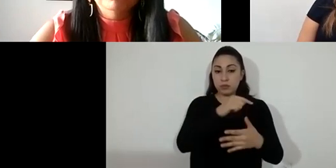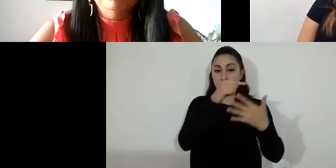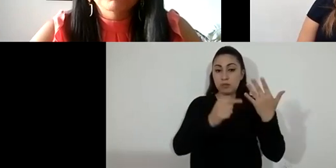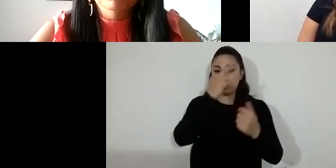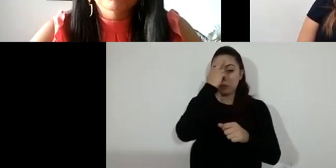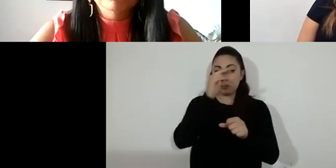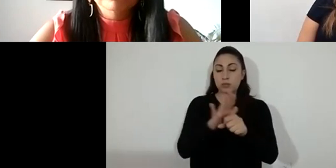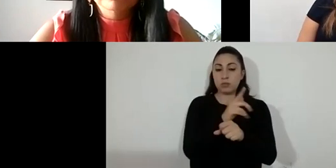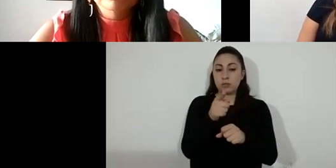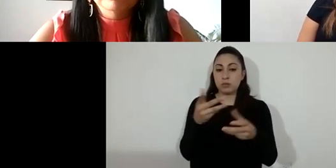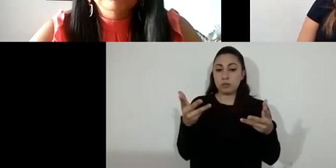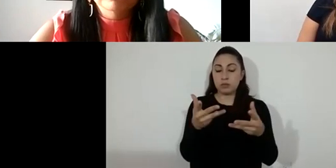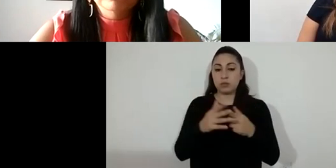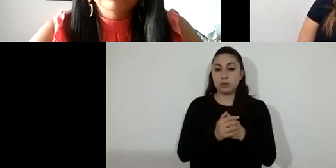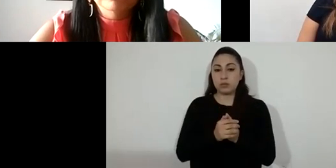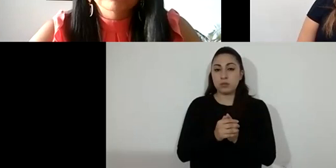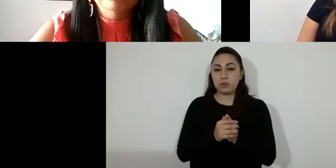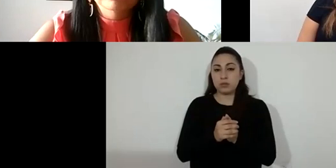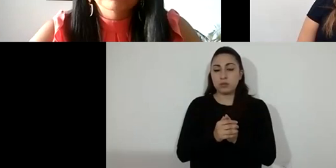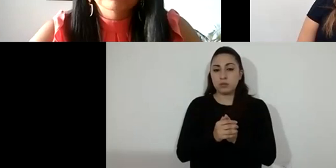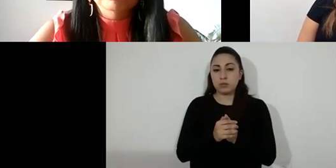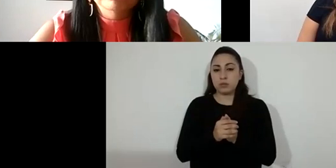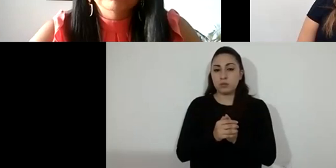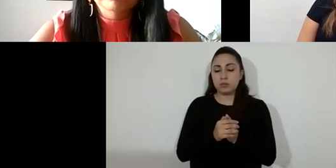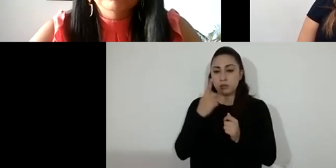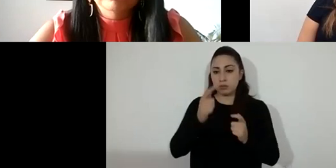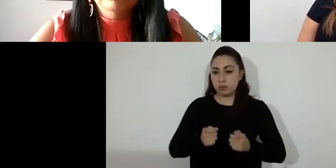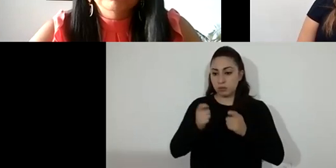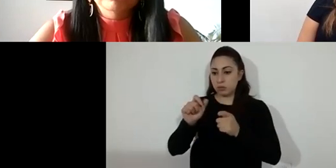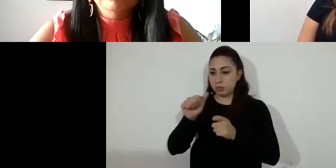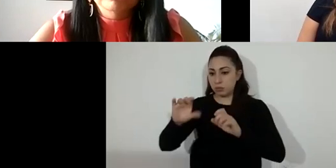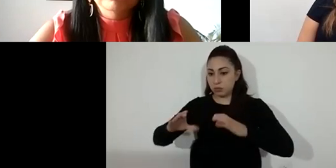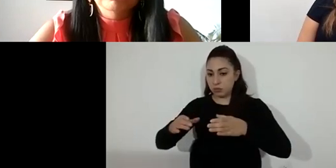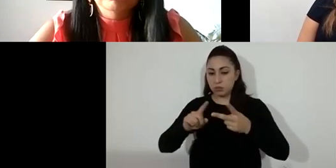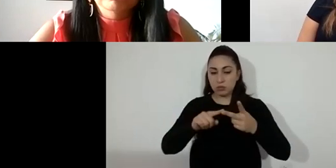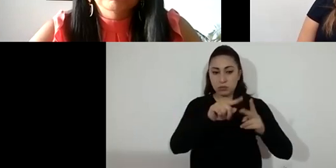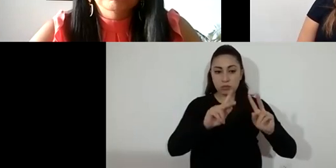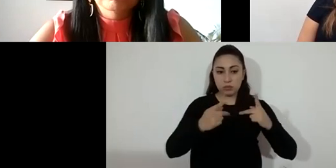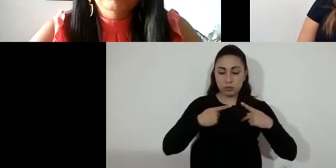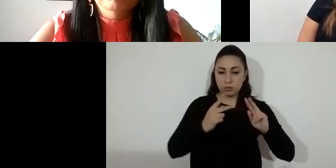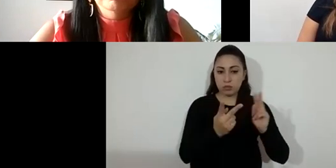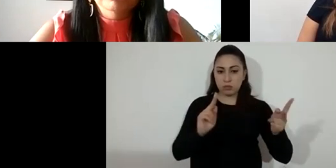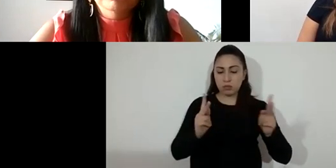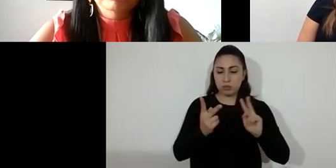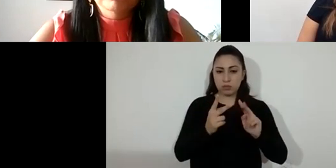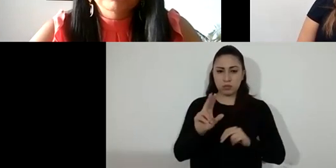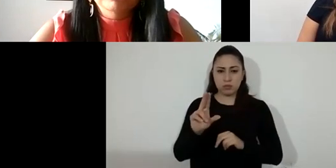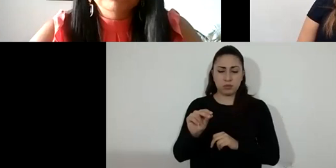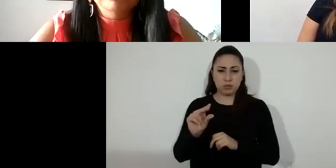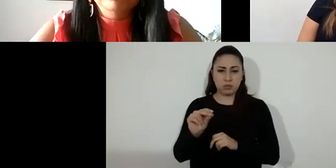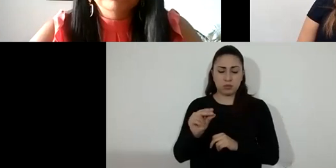circunstancia. ¿A quién creen ustedes? ¿Al Congreso? ¿A los vecinos? No. Tiene